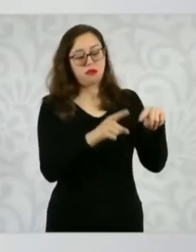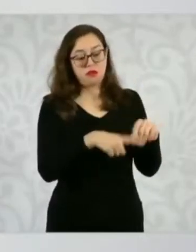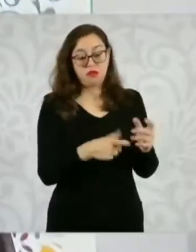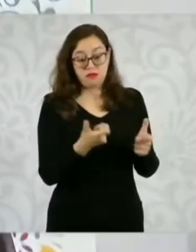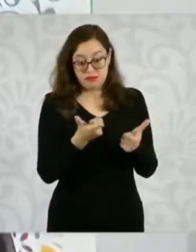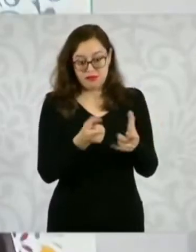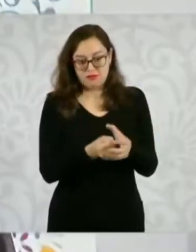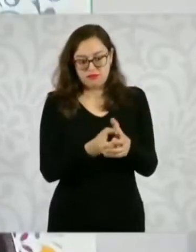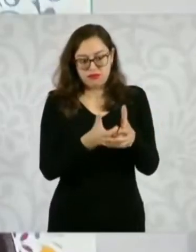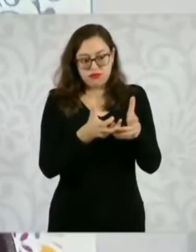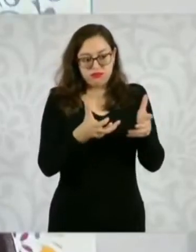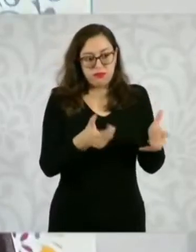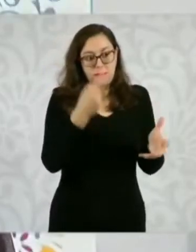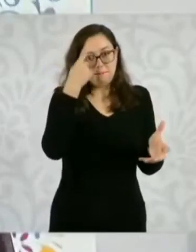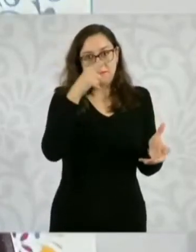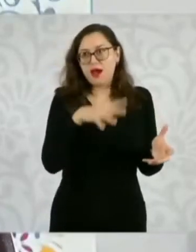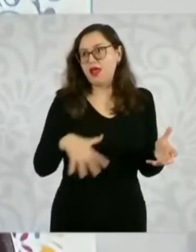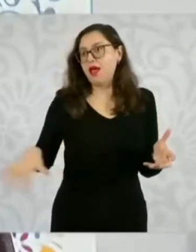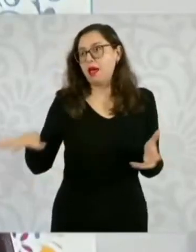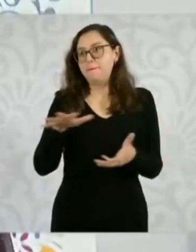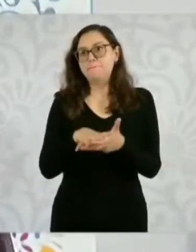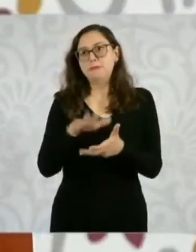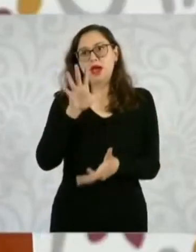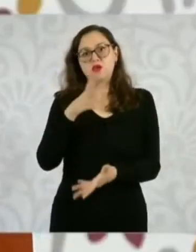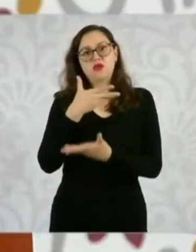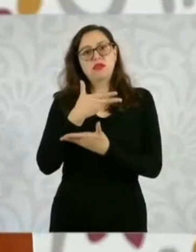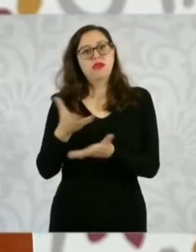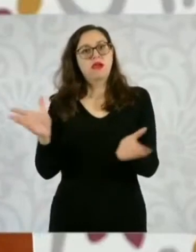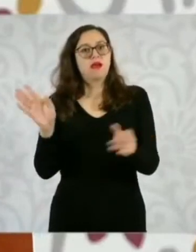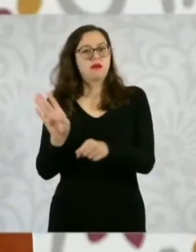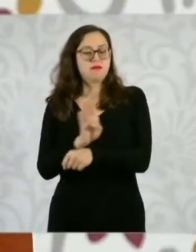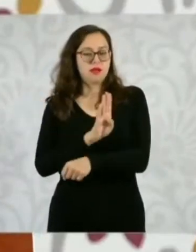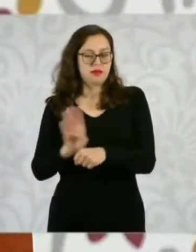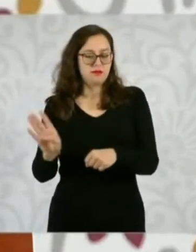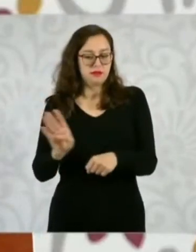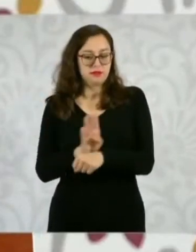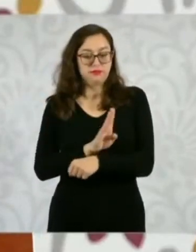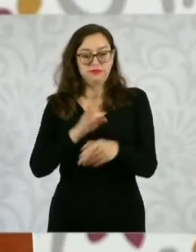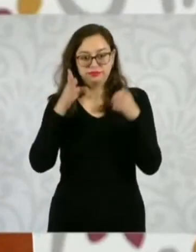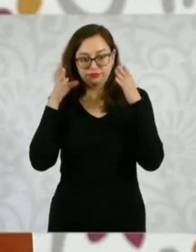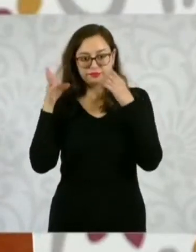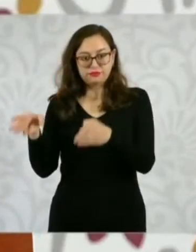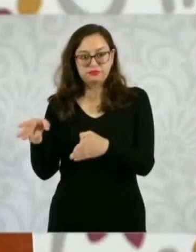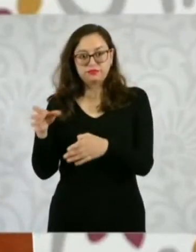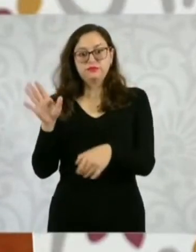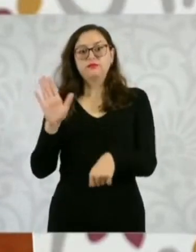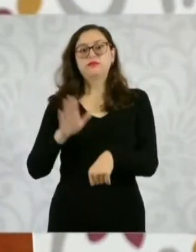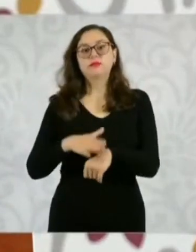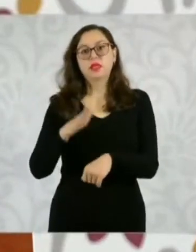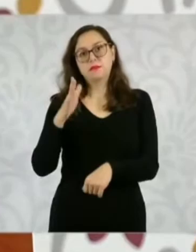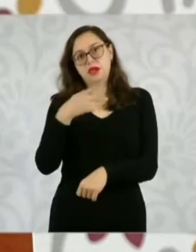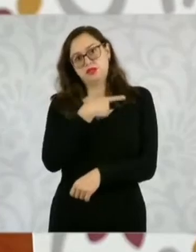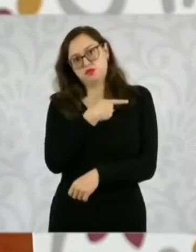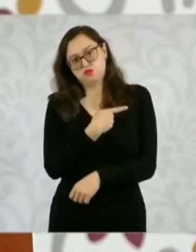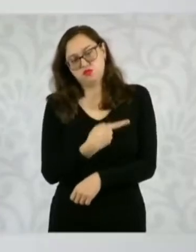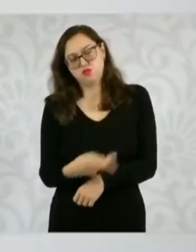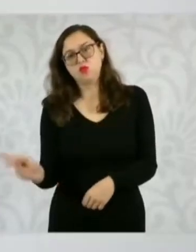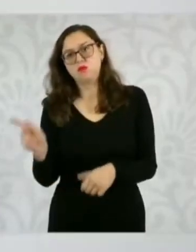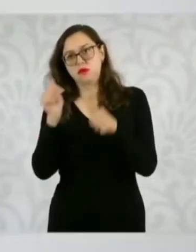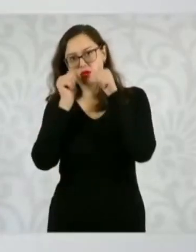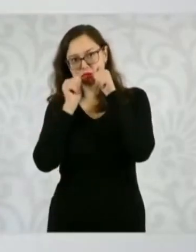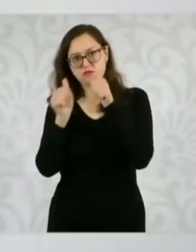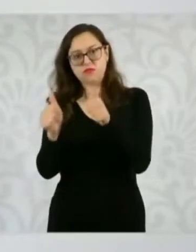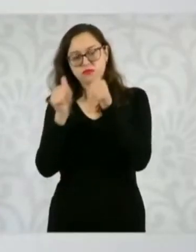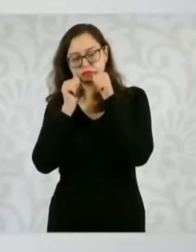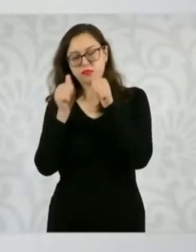y ahorrado en beneficio de las mayorías del pueblo y de manera específica en beneficio de los más pobres y